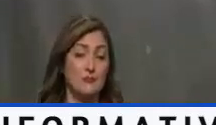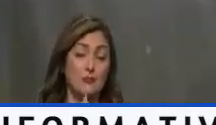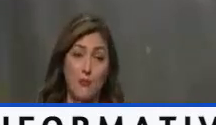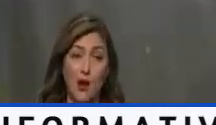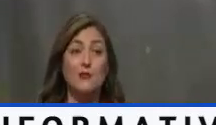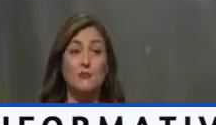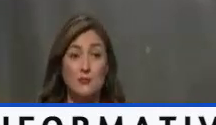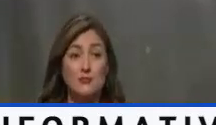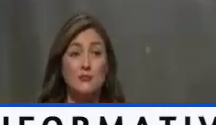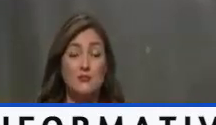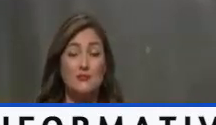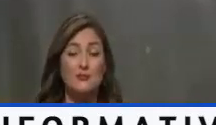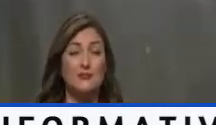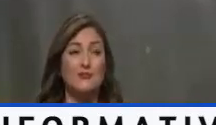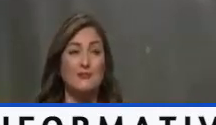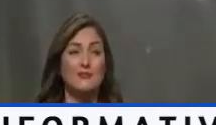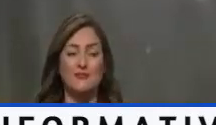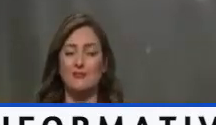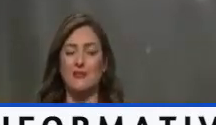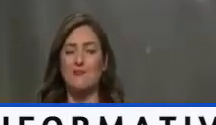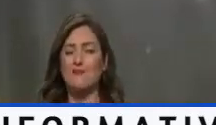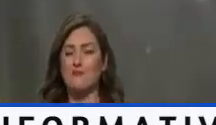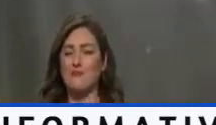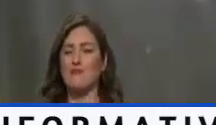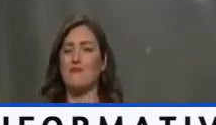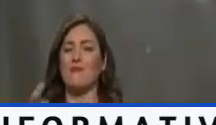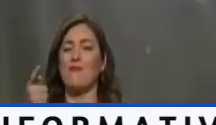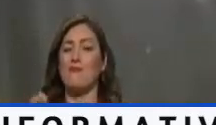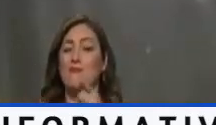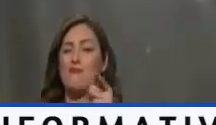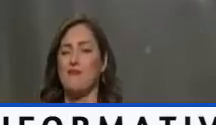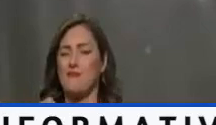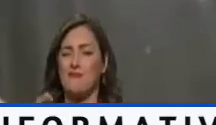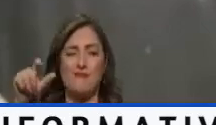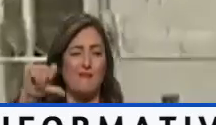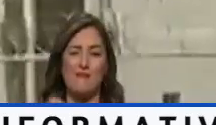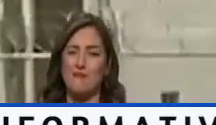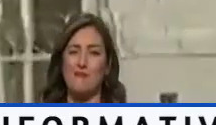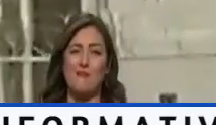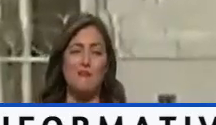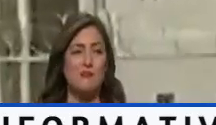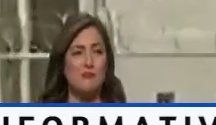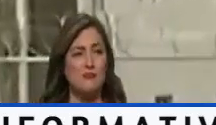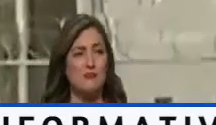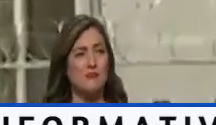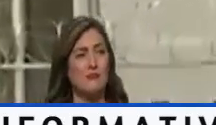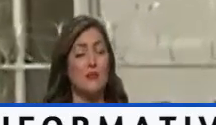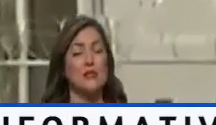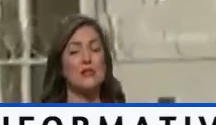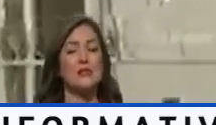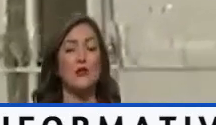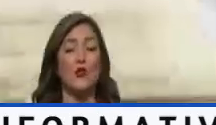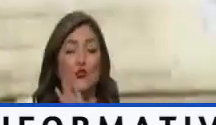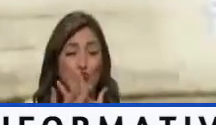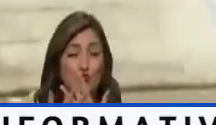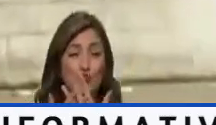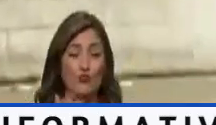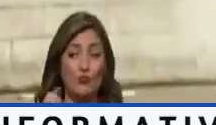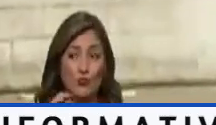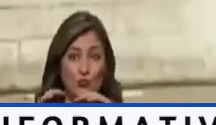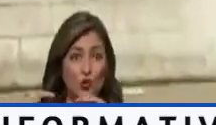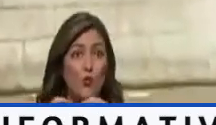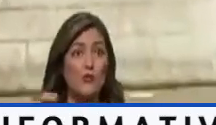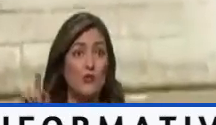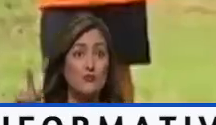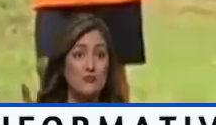Pero muchas veces lo que pasa es que quieren manipular y quieren mandar, y eso no debería ser. Guevara dice que al interior de las cárceles la